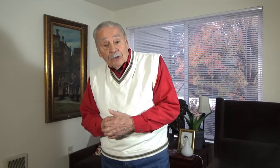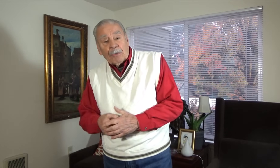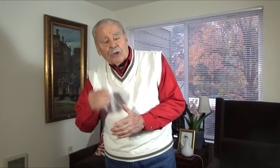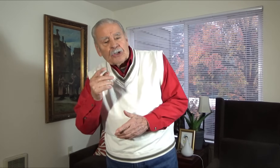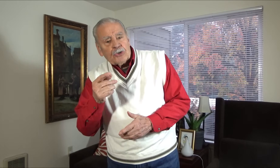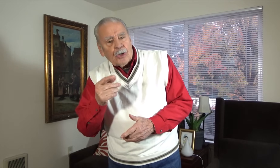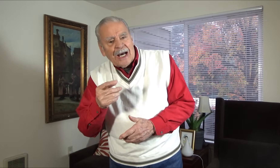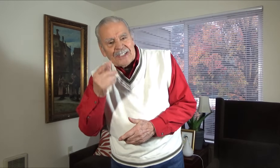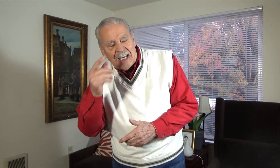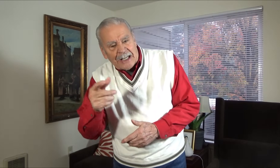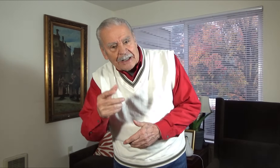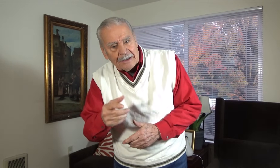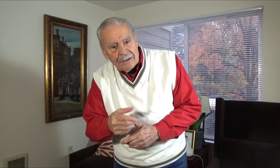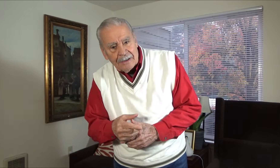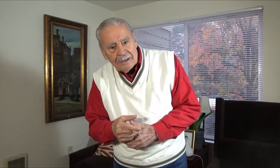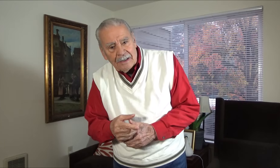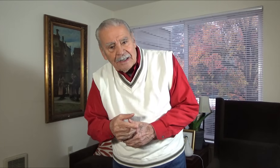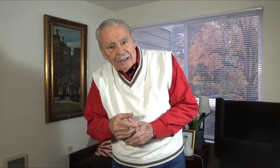no, mejor dicho,